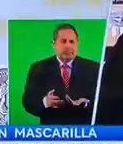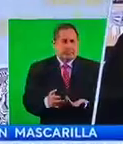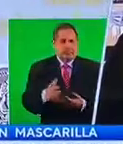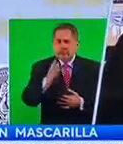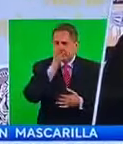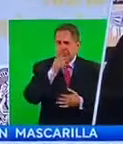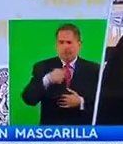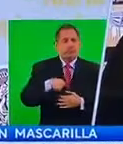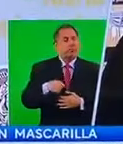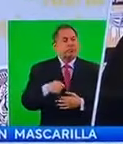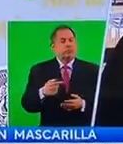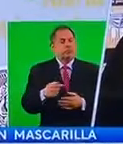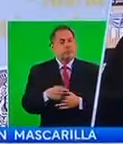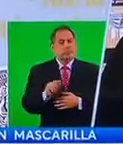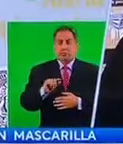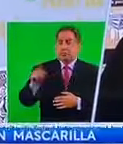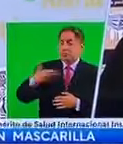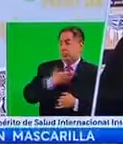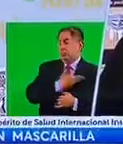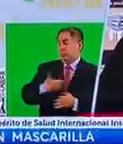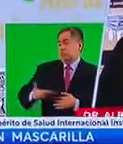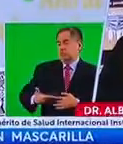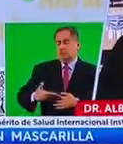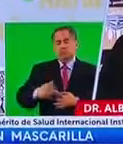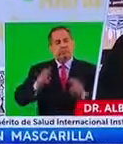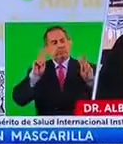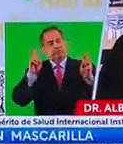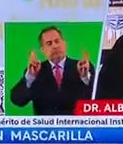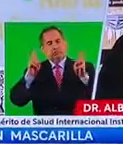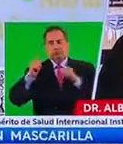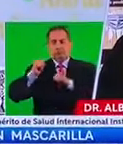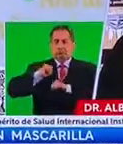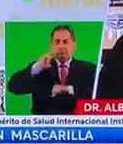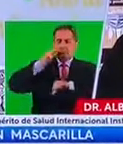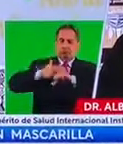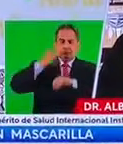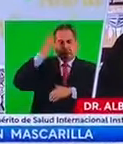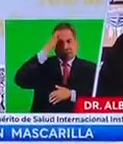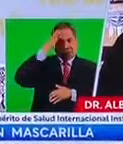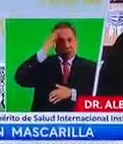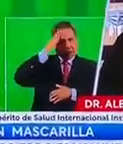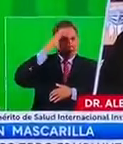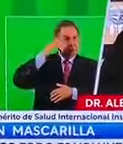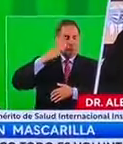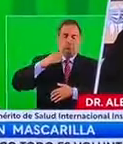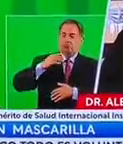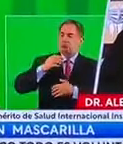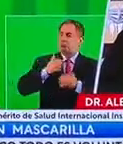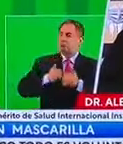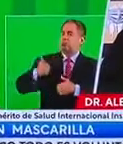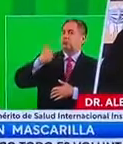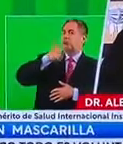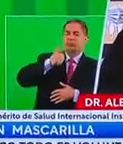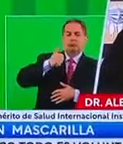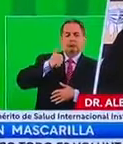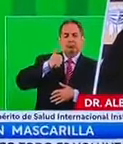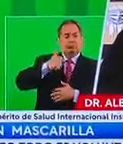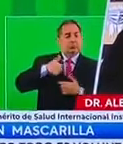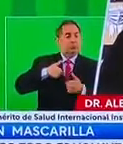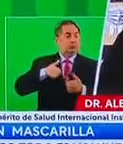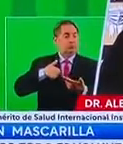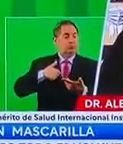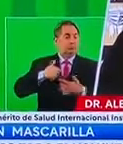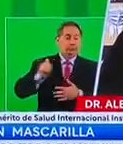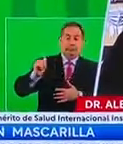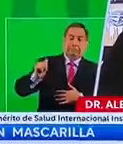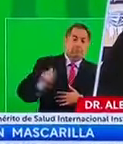alientan comportamientos insolidarios y peligrosos. Esto no se debería permitir, aparte de que este mandatario, esto